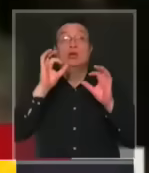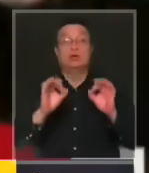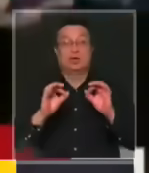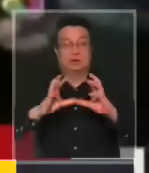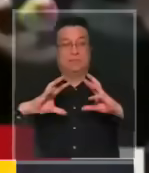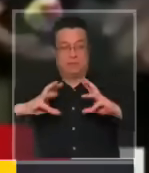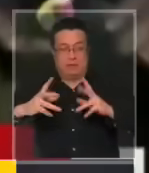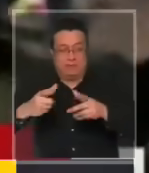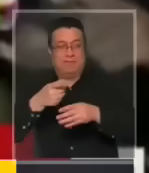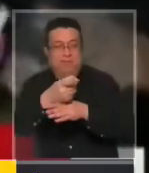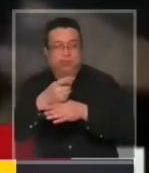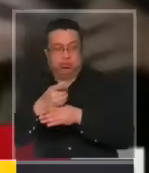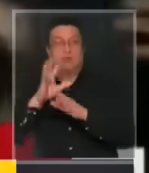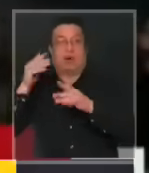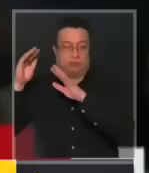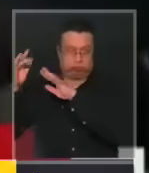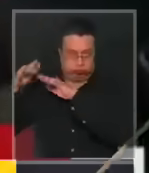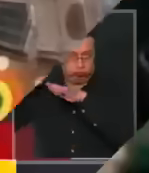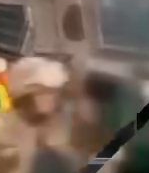blindados empiezan a bajar.